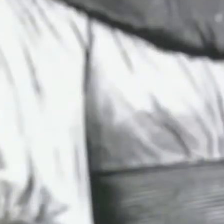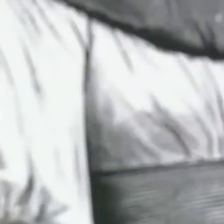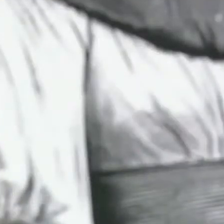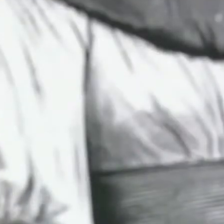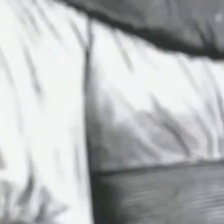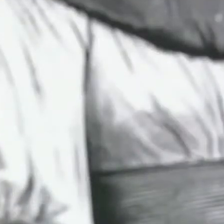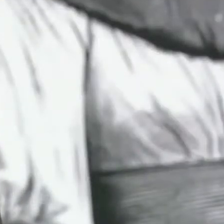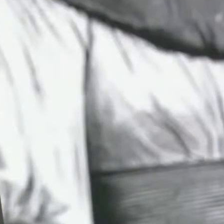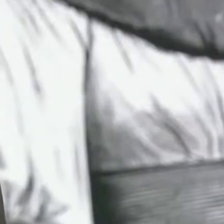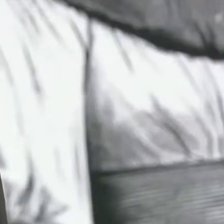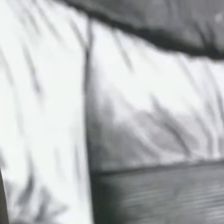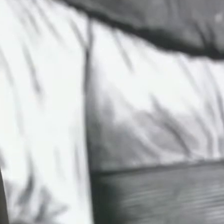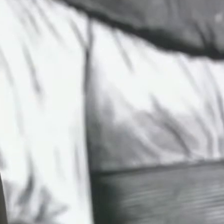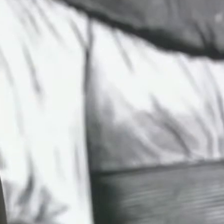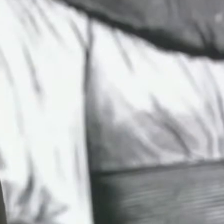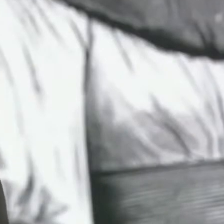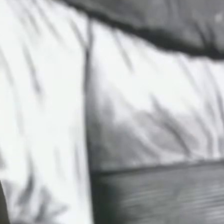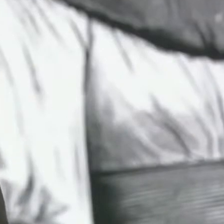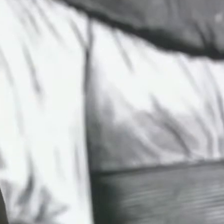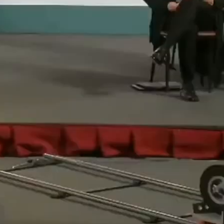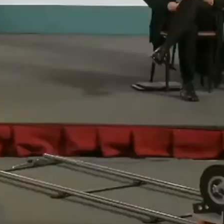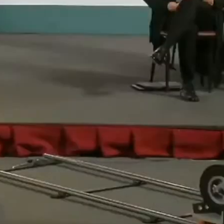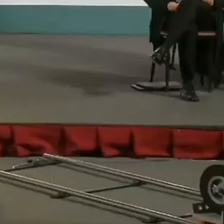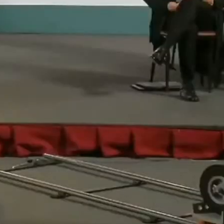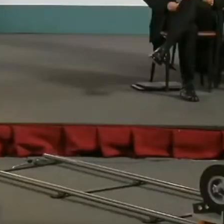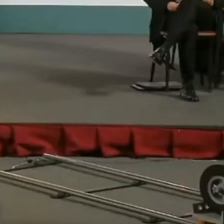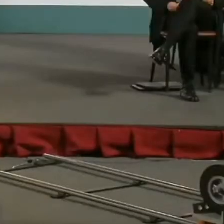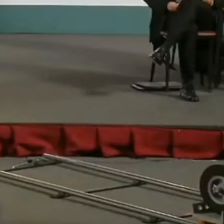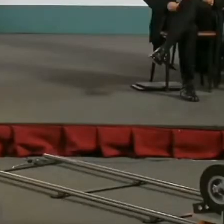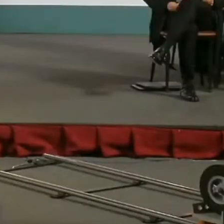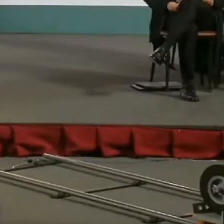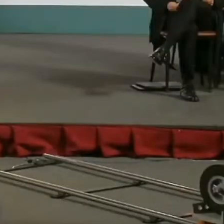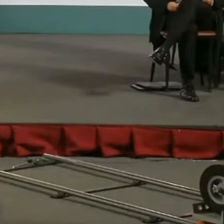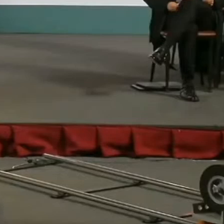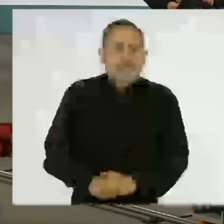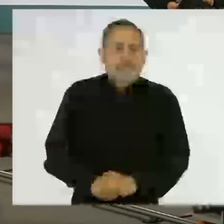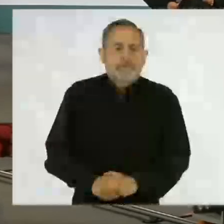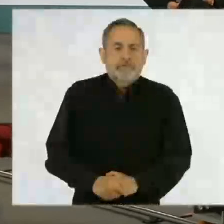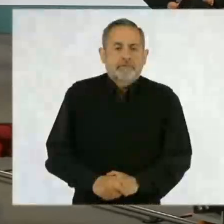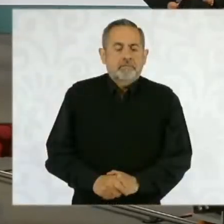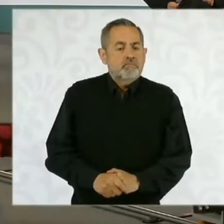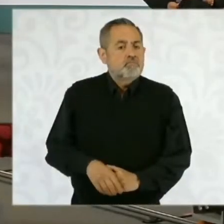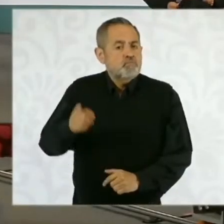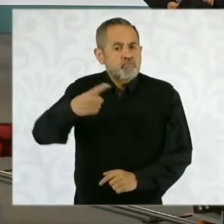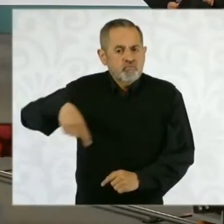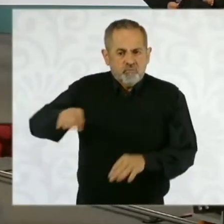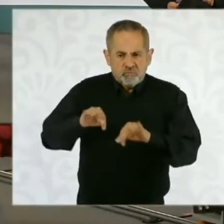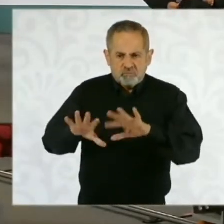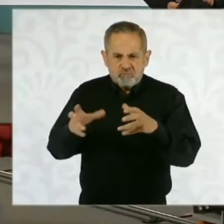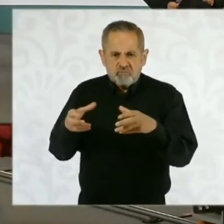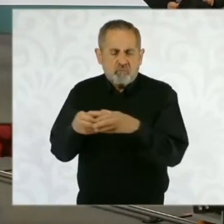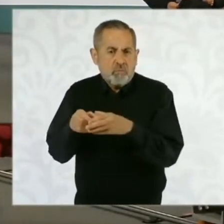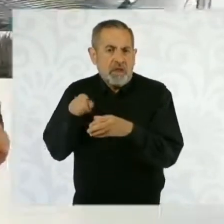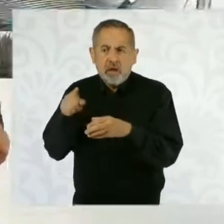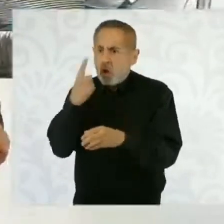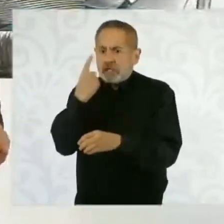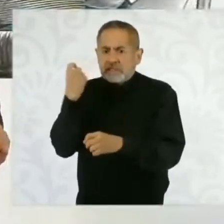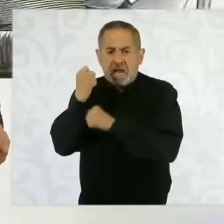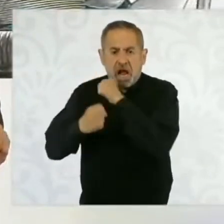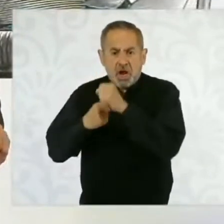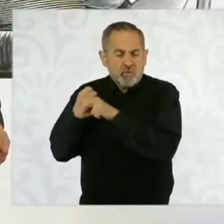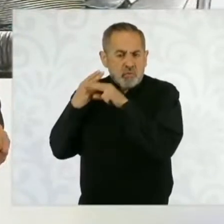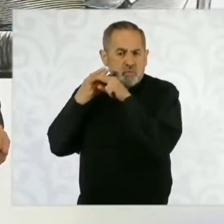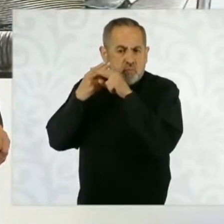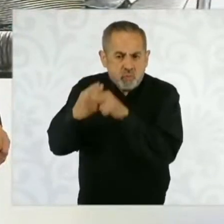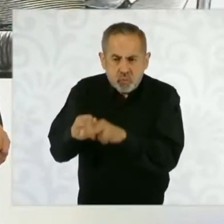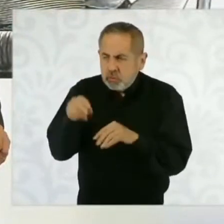trabajadores de la UNAM, que durante más de 100 años han generado con su trabajo